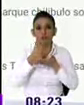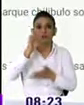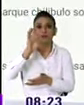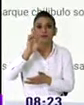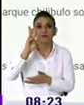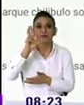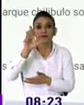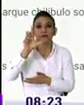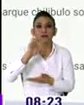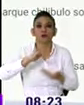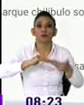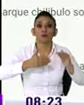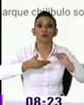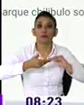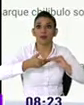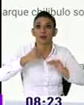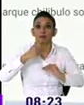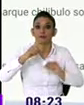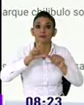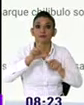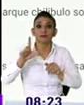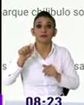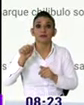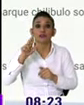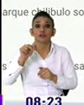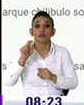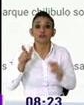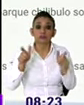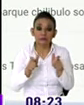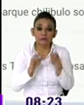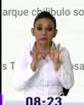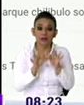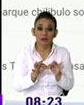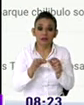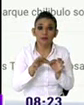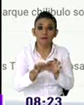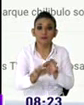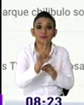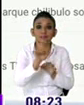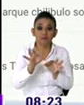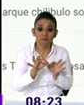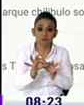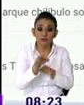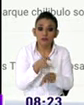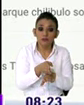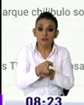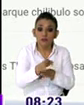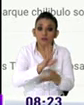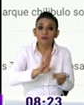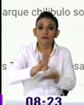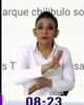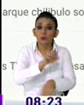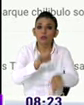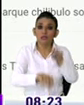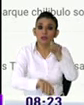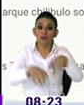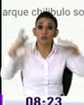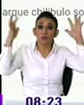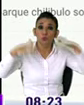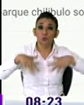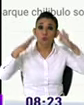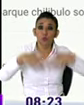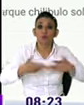por favor, en Llano Chico, que se dignen terminar de arreglar una parte 100 metros de la vía de entrada a dicho barrio. Que el invierno pasa y se